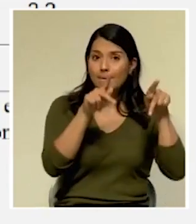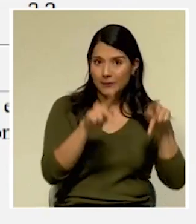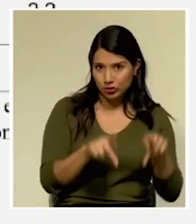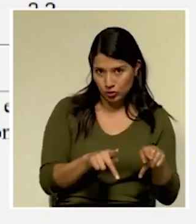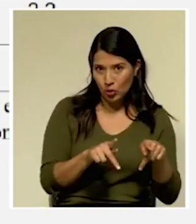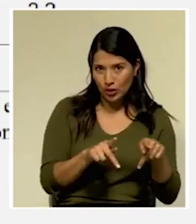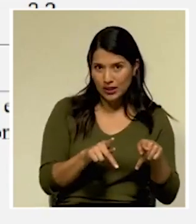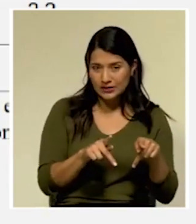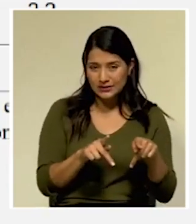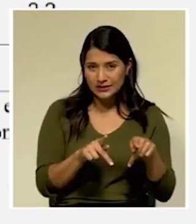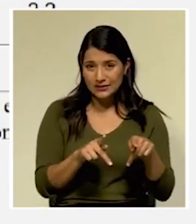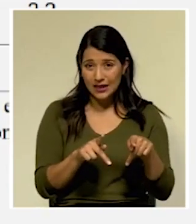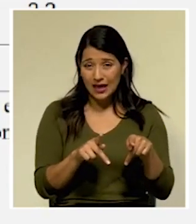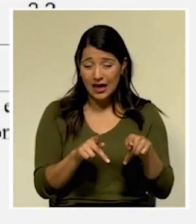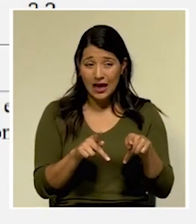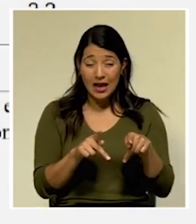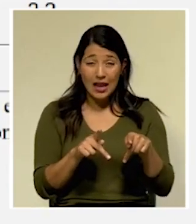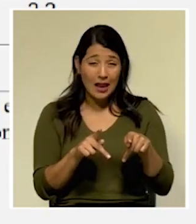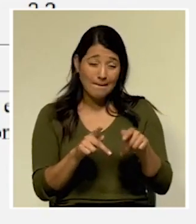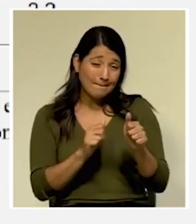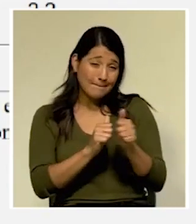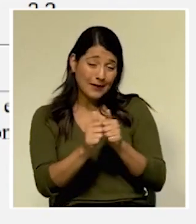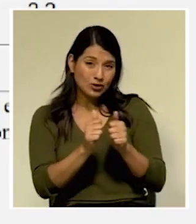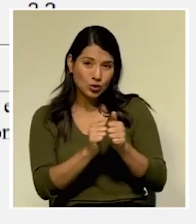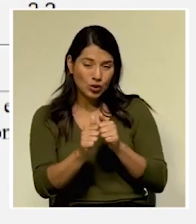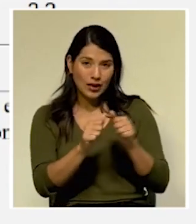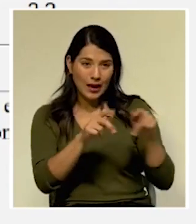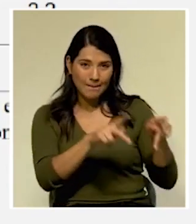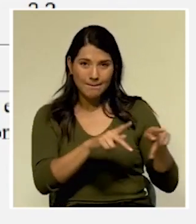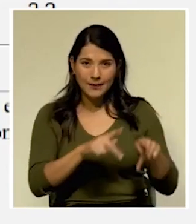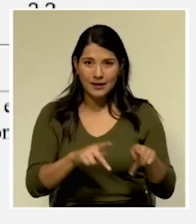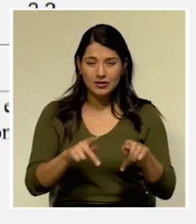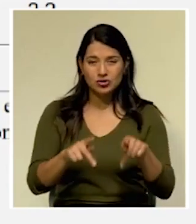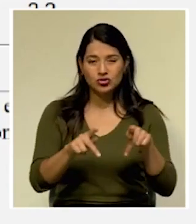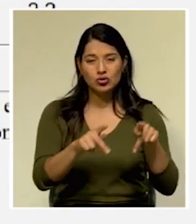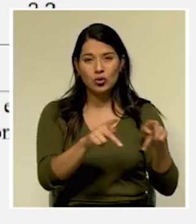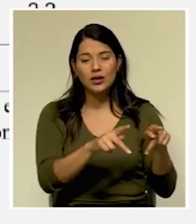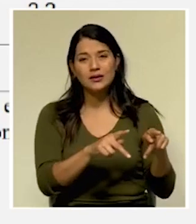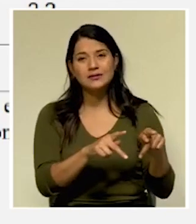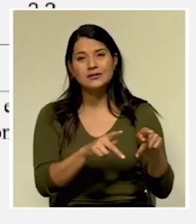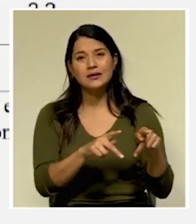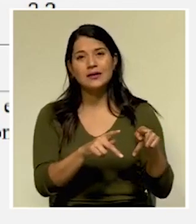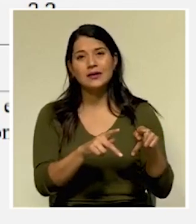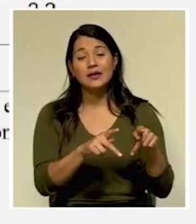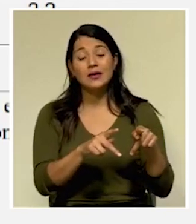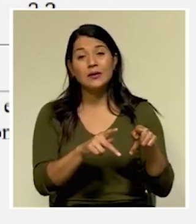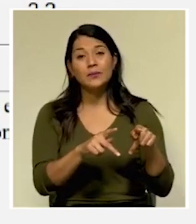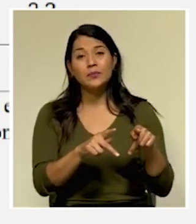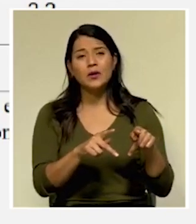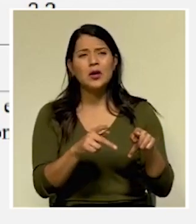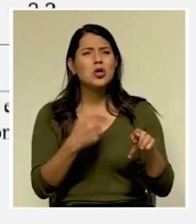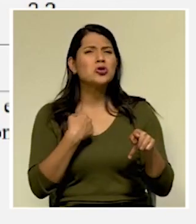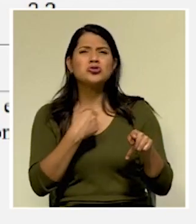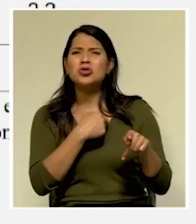mayoritariamente que no están, bueno, ahí uno puede en la conversación cotidiana encontrar